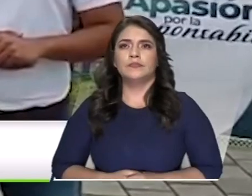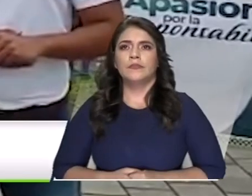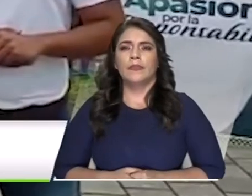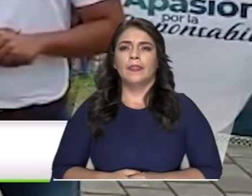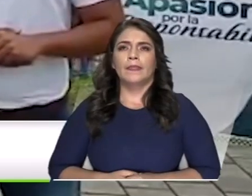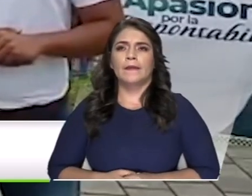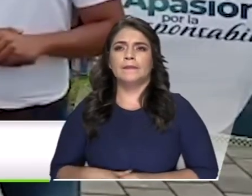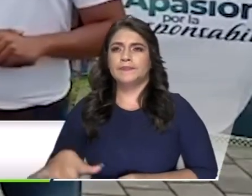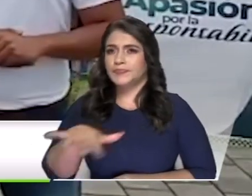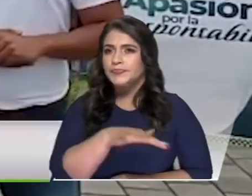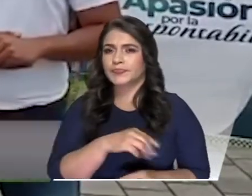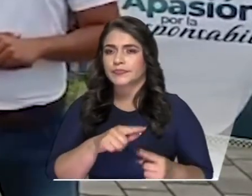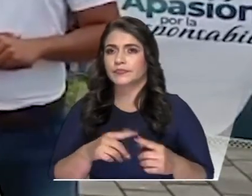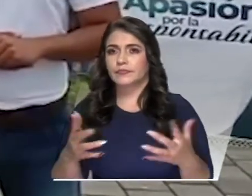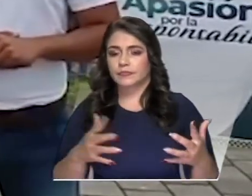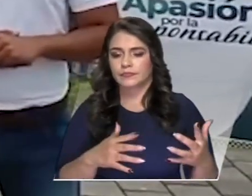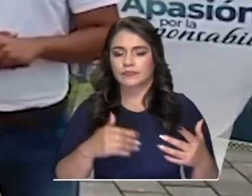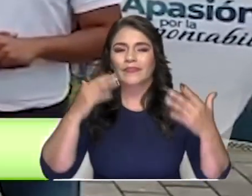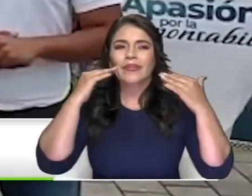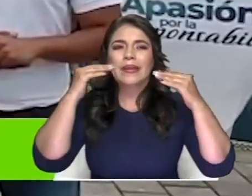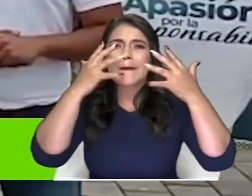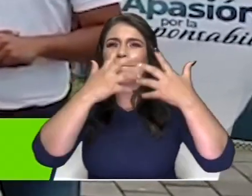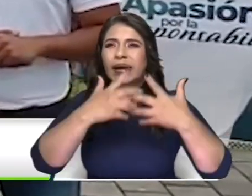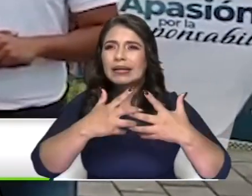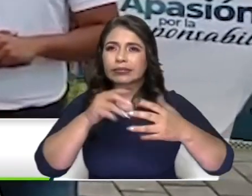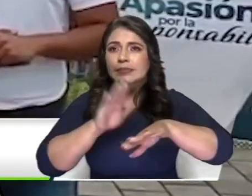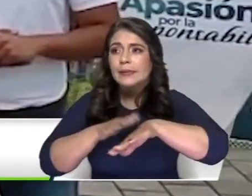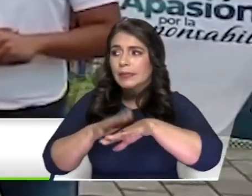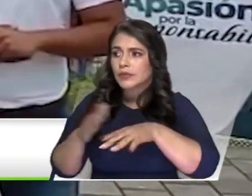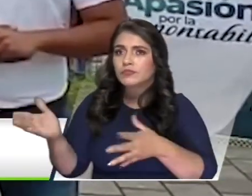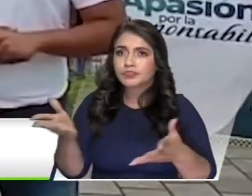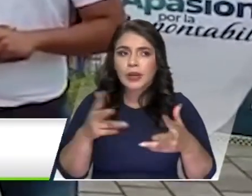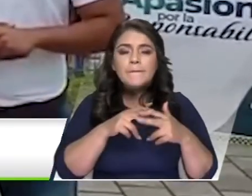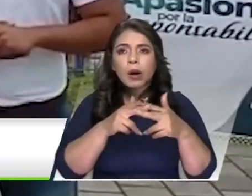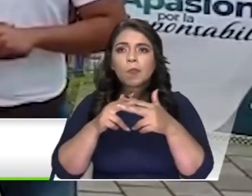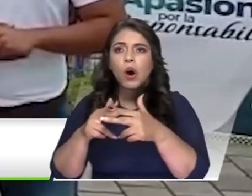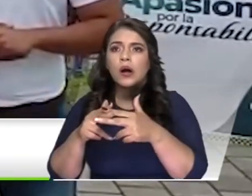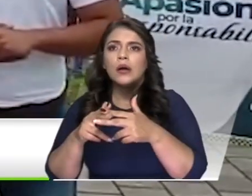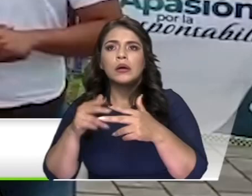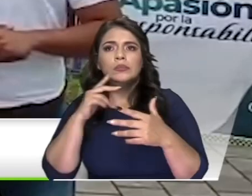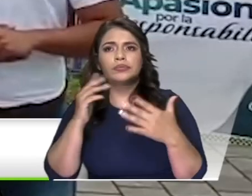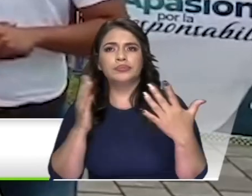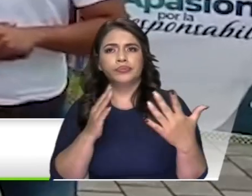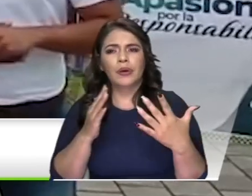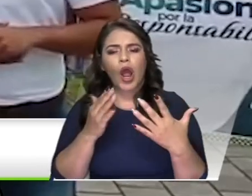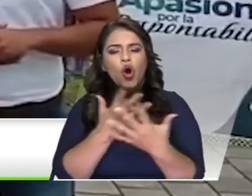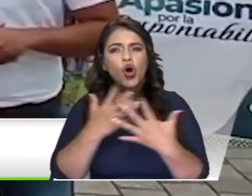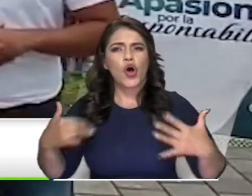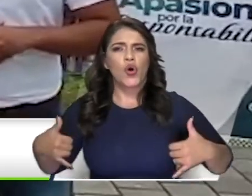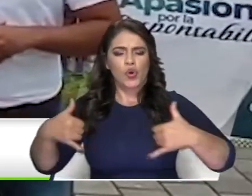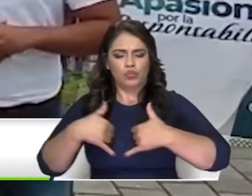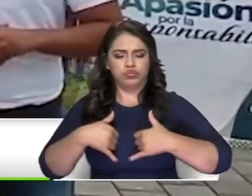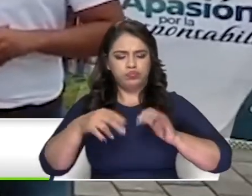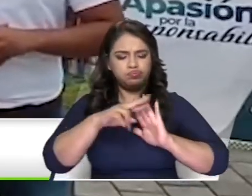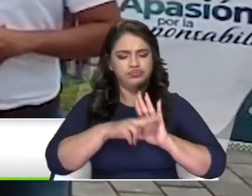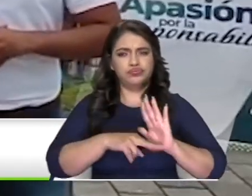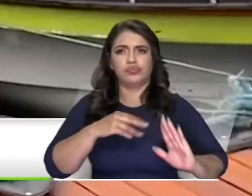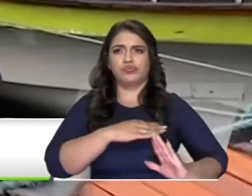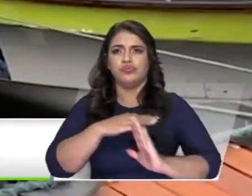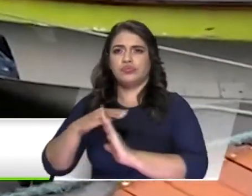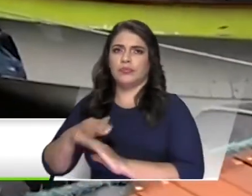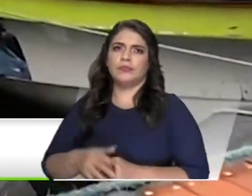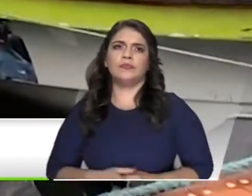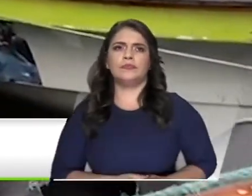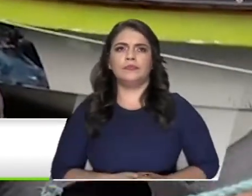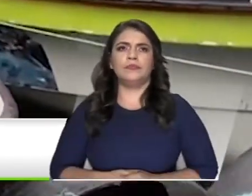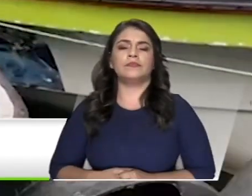parques fluviales de las empresas que están habilitadas por el Ministerio de Transporte, verificando elementos de seguridad y el correcto uso del chaleco salvavidas.